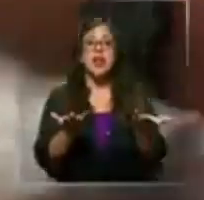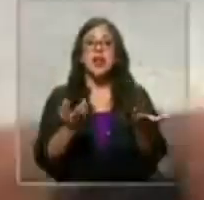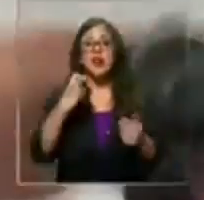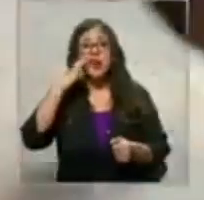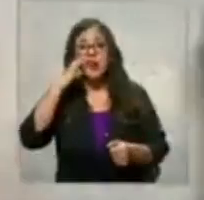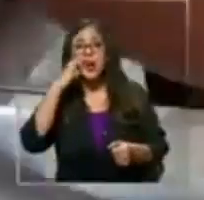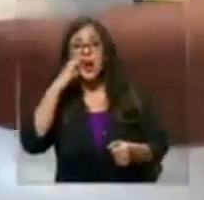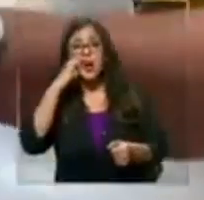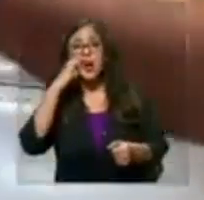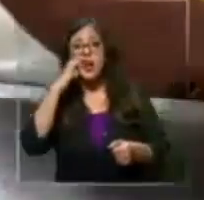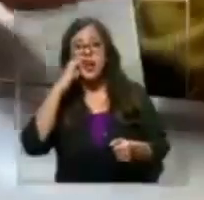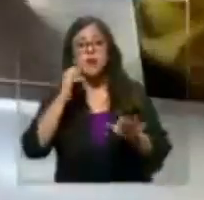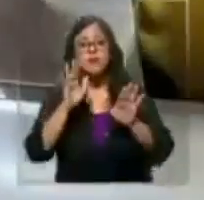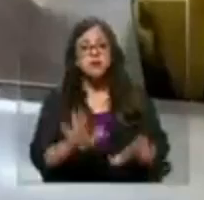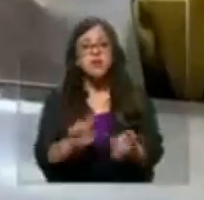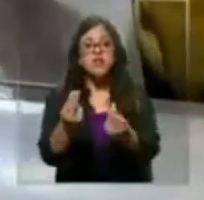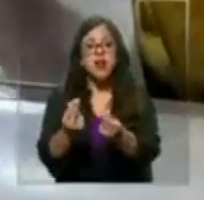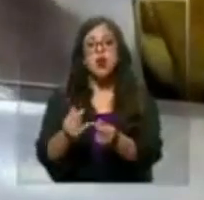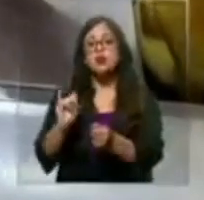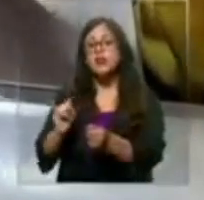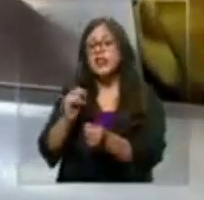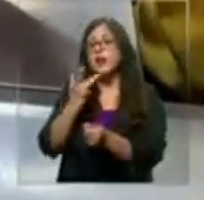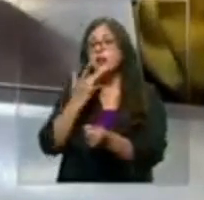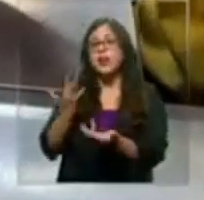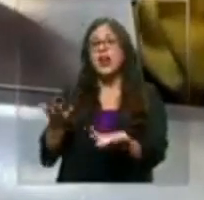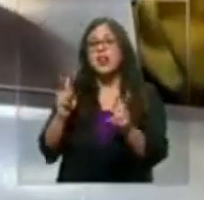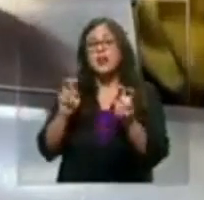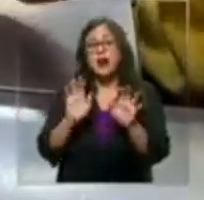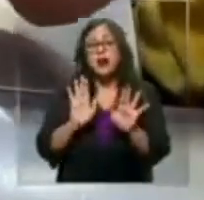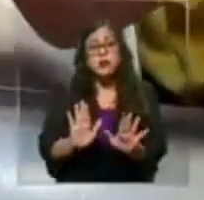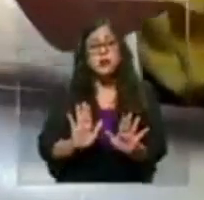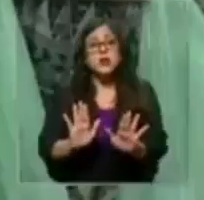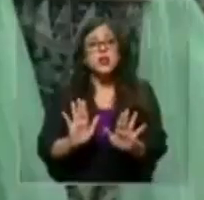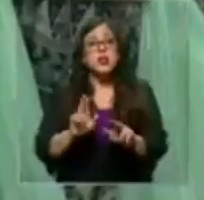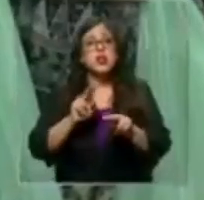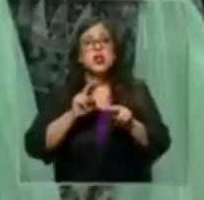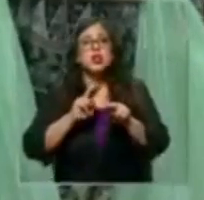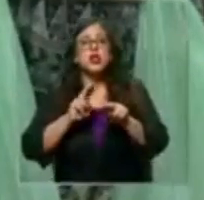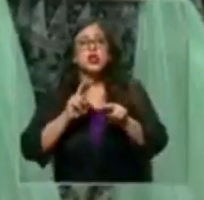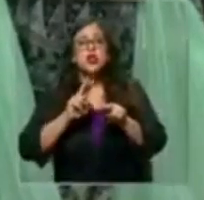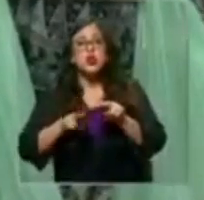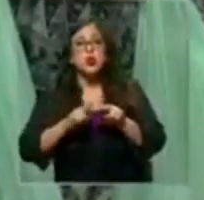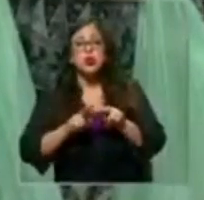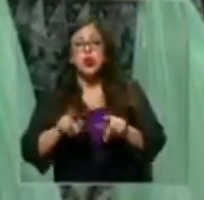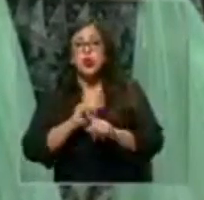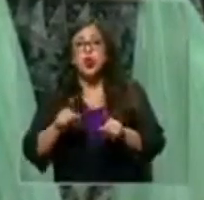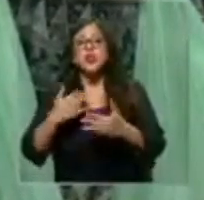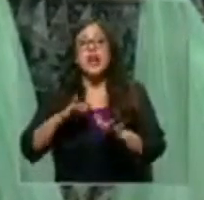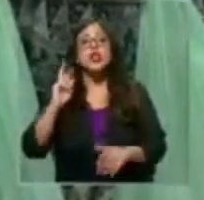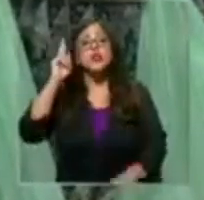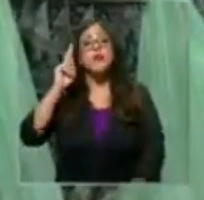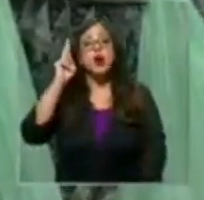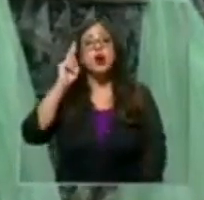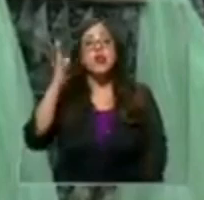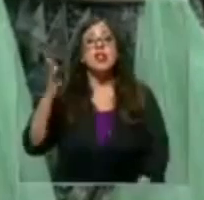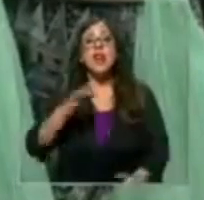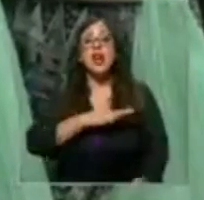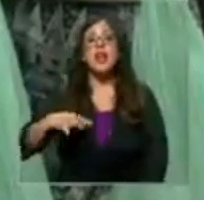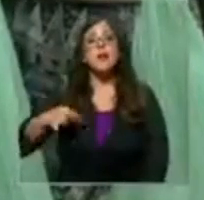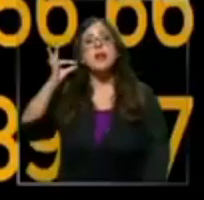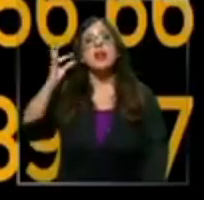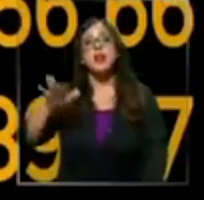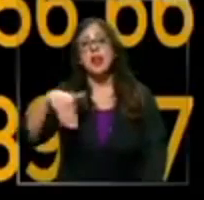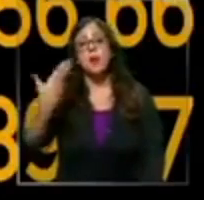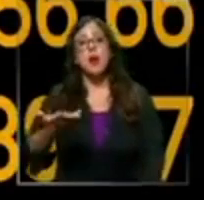Argentina. Claro, las congelaciones de precios, que sabemos que tampoco no son una solución a largo plazo. Me acordé de la ministra, ¿no?, que decía que después del Mundial se iban a preocupar de la